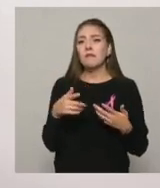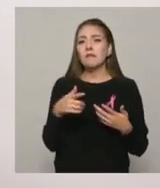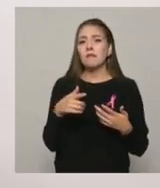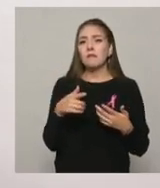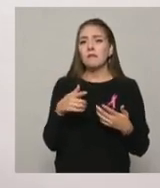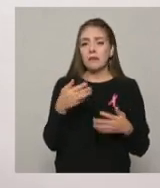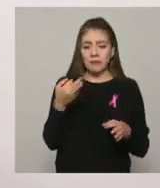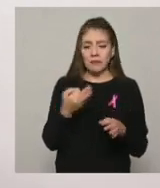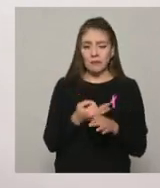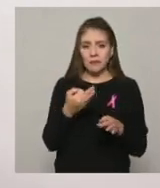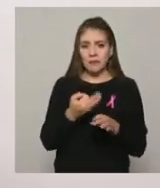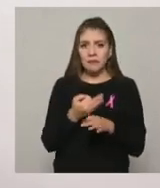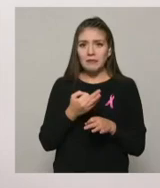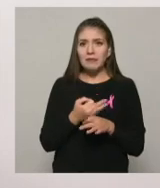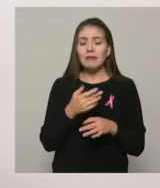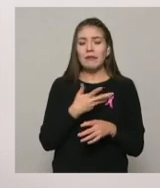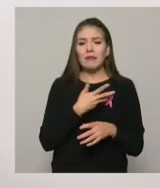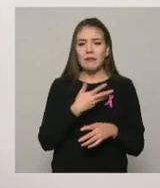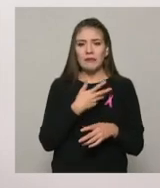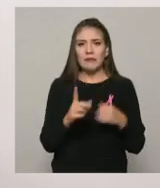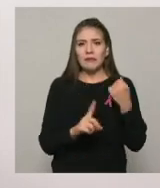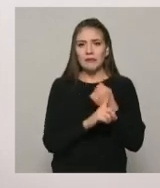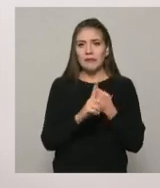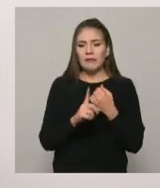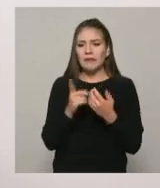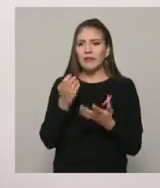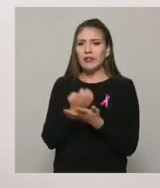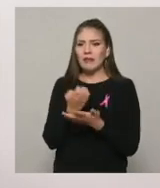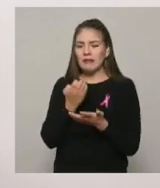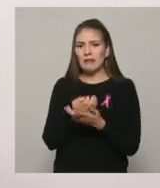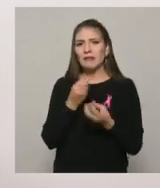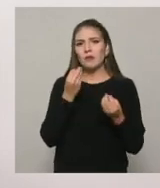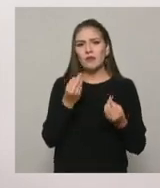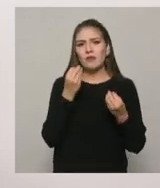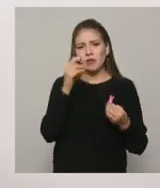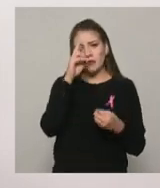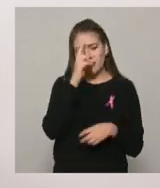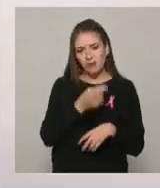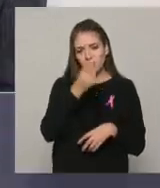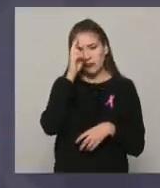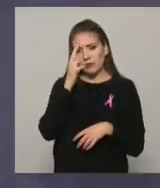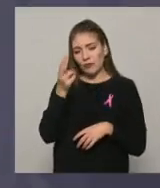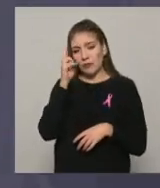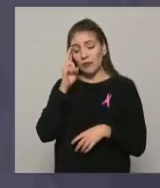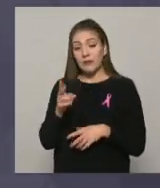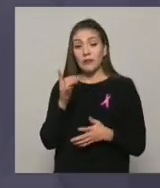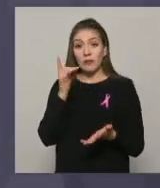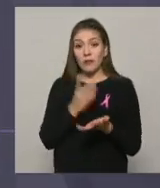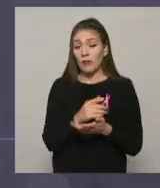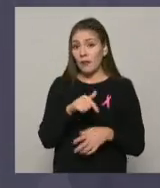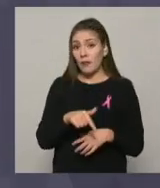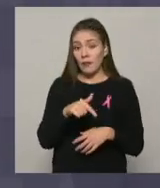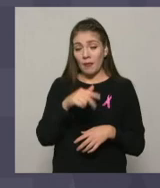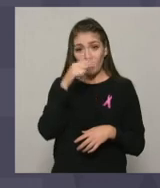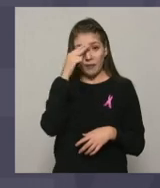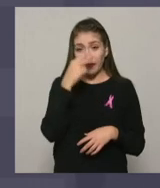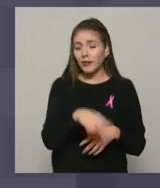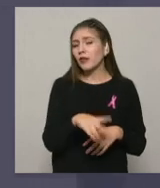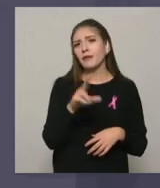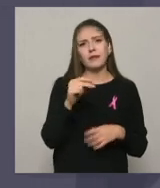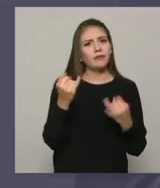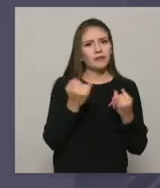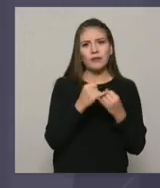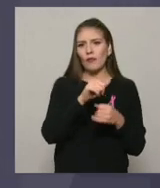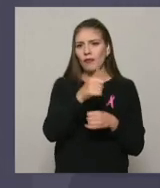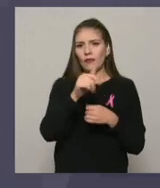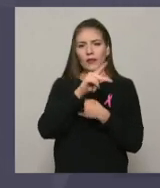estamos viviendo en un ambiente económico de muchas restricciones, no solamente en este país, en el planeta, estamos en una época